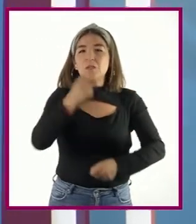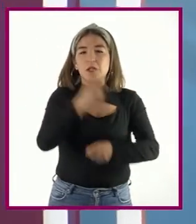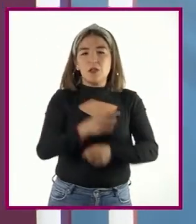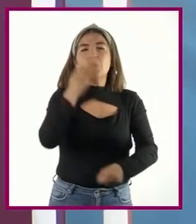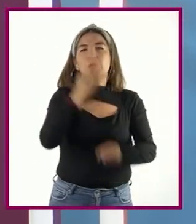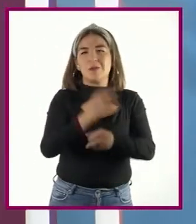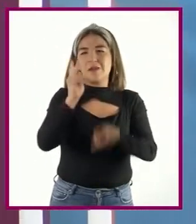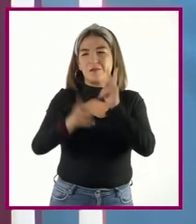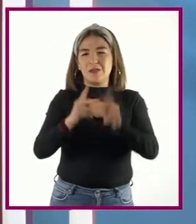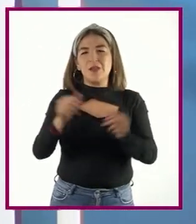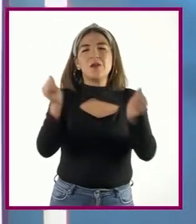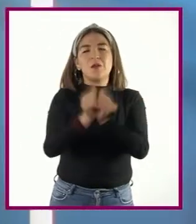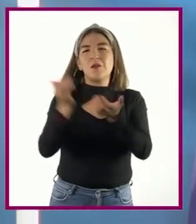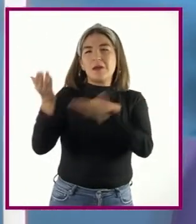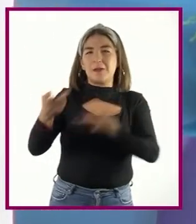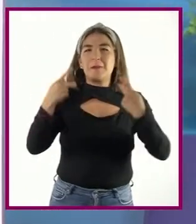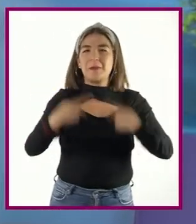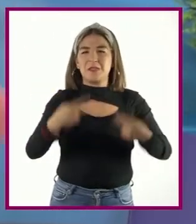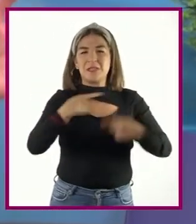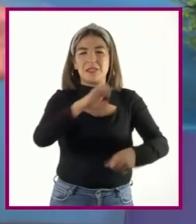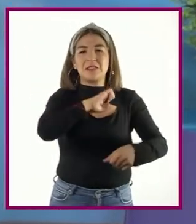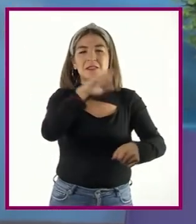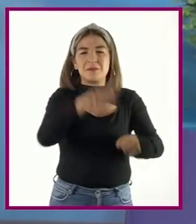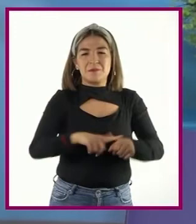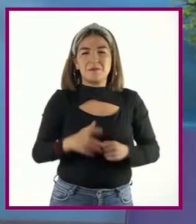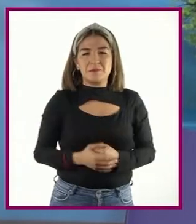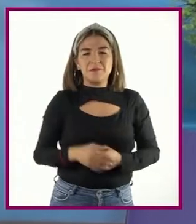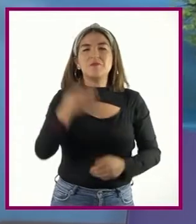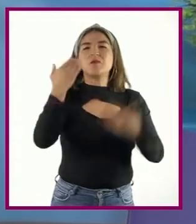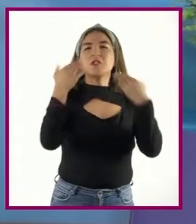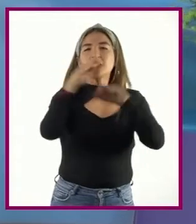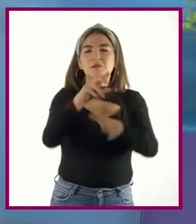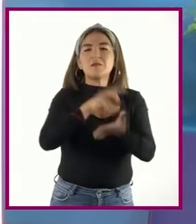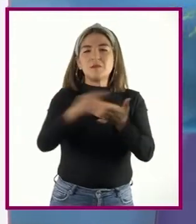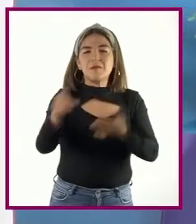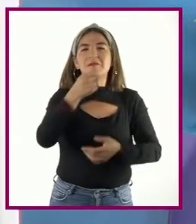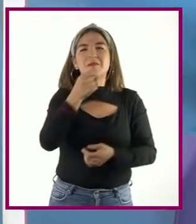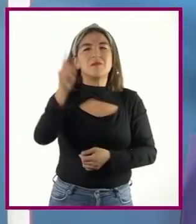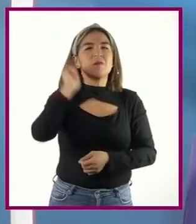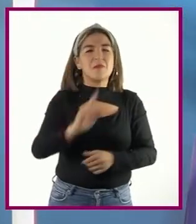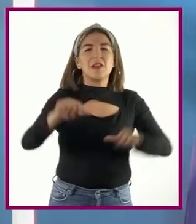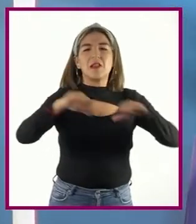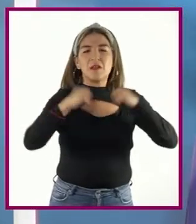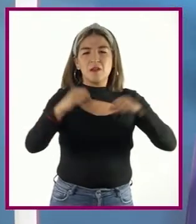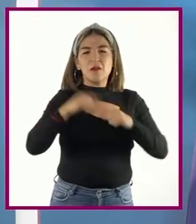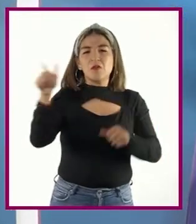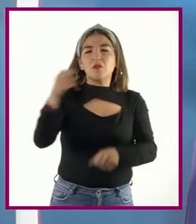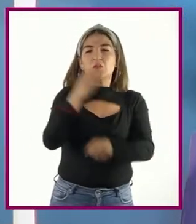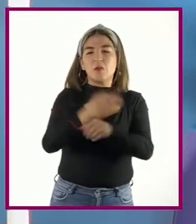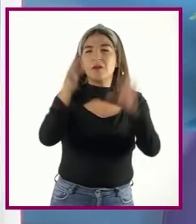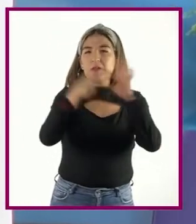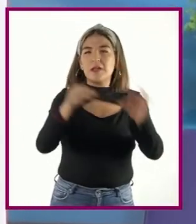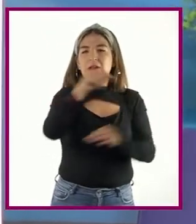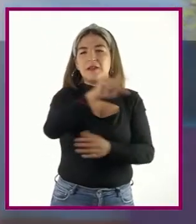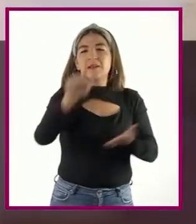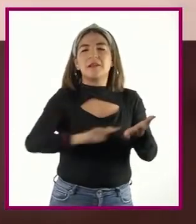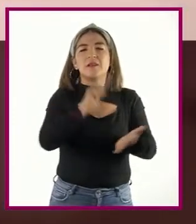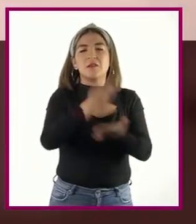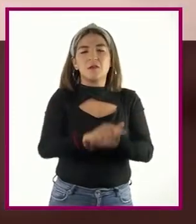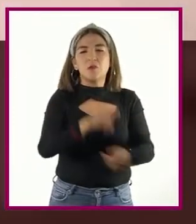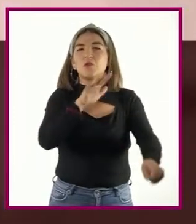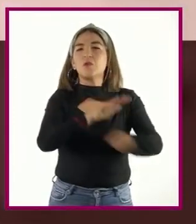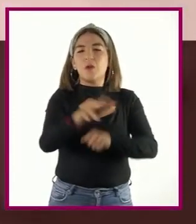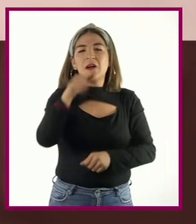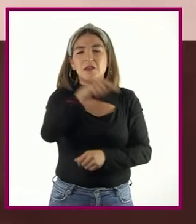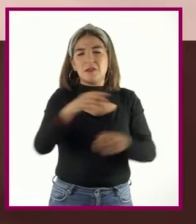platicaremos a continuación con el especialista. De los derechos de niñas, niños y adolescentes mencionados en las leyes,